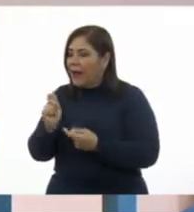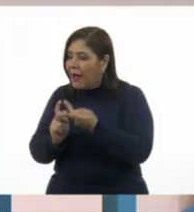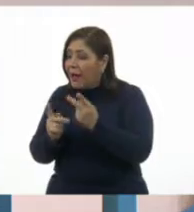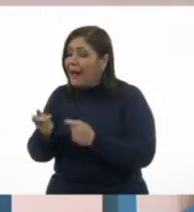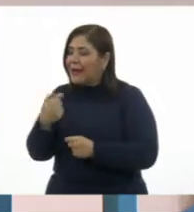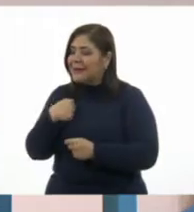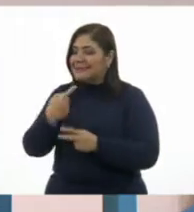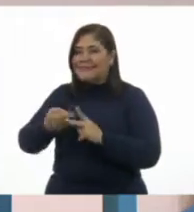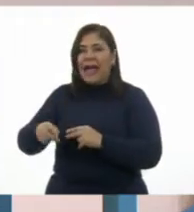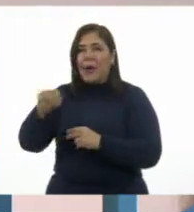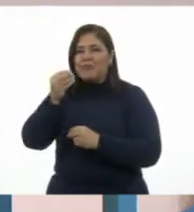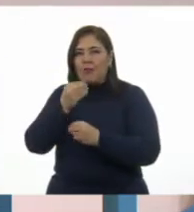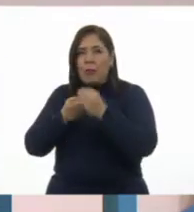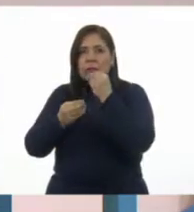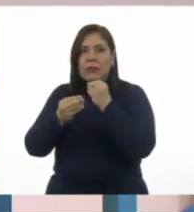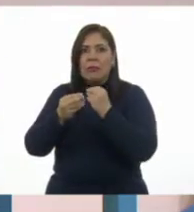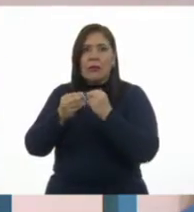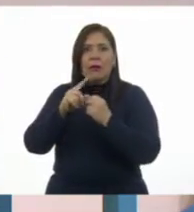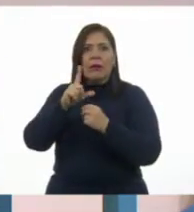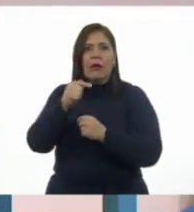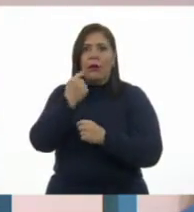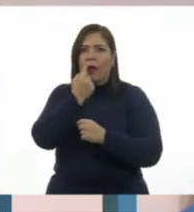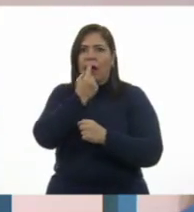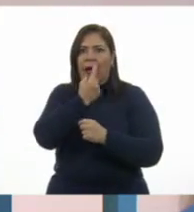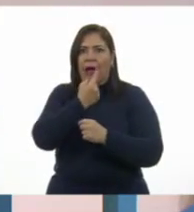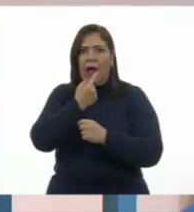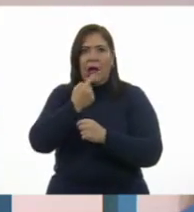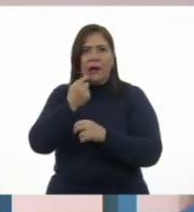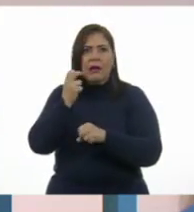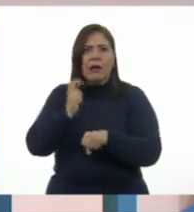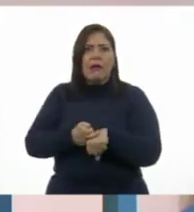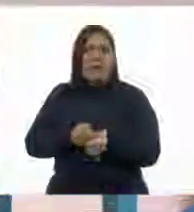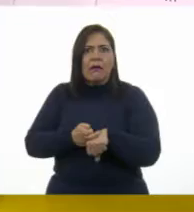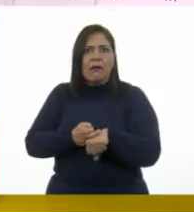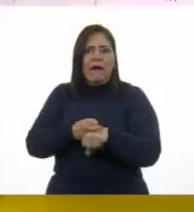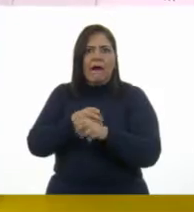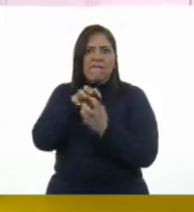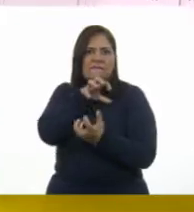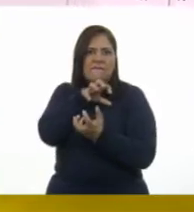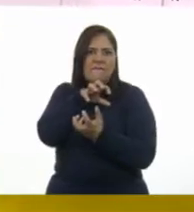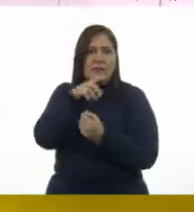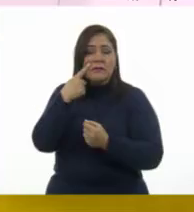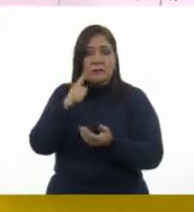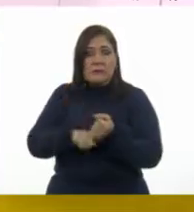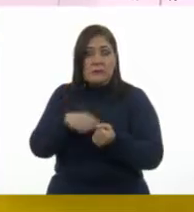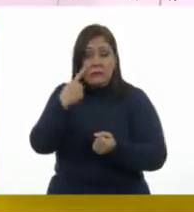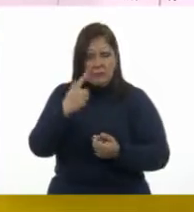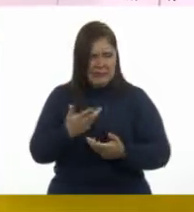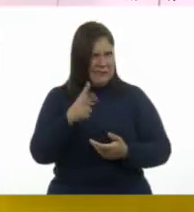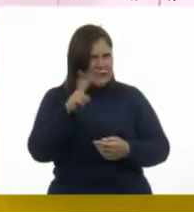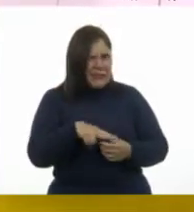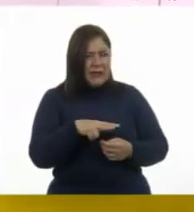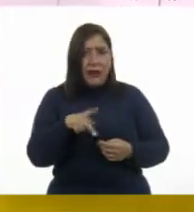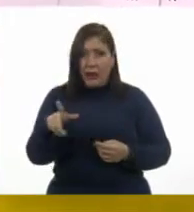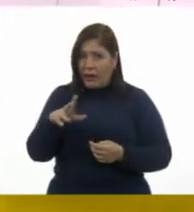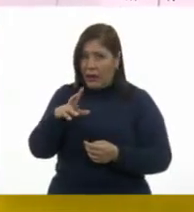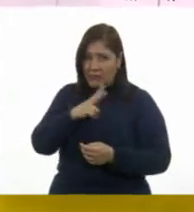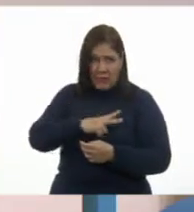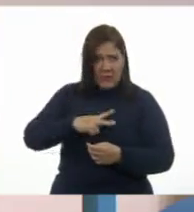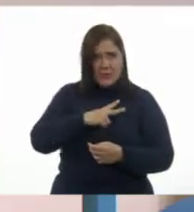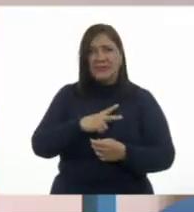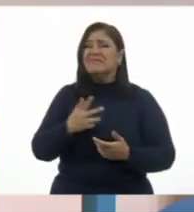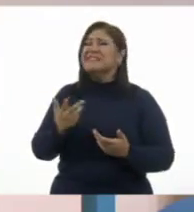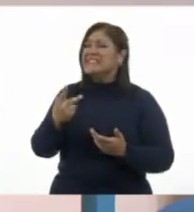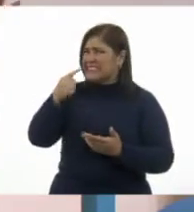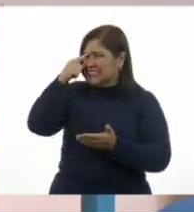¿sí? Se me entumió la boca. ¿En serio? Así es. ¿Porque la planta era venenosa?